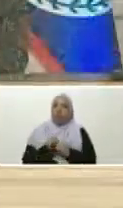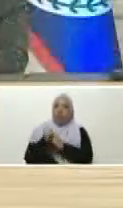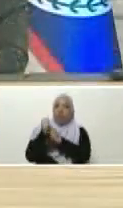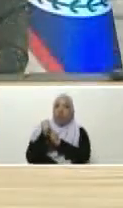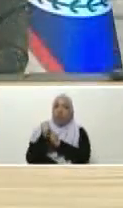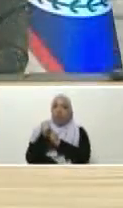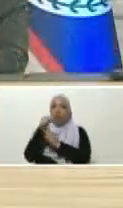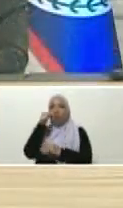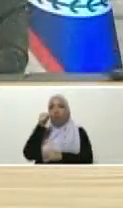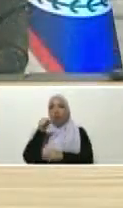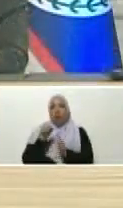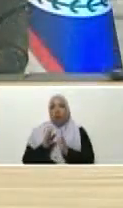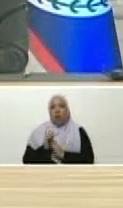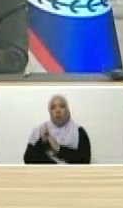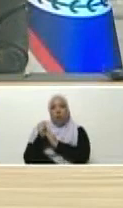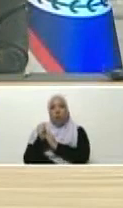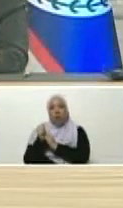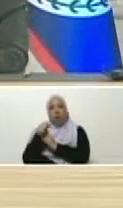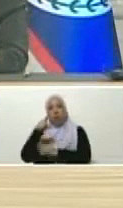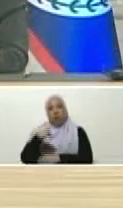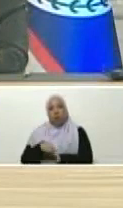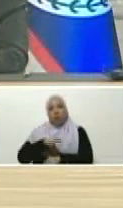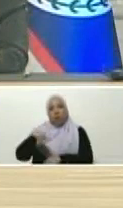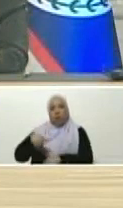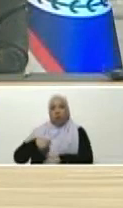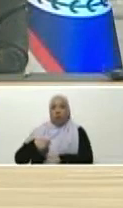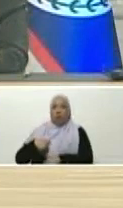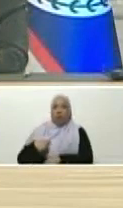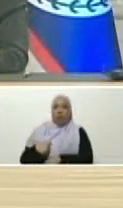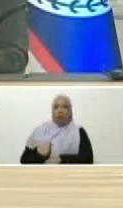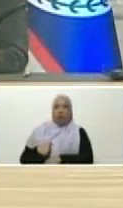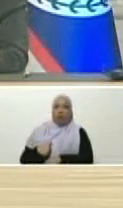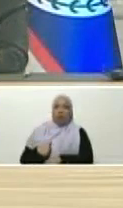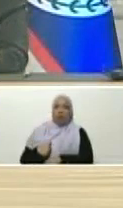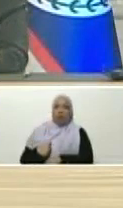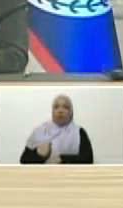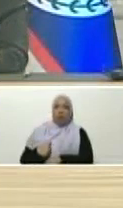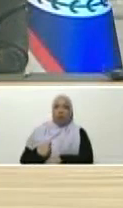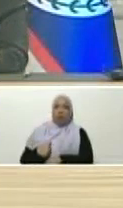gran país. Así que para nosotros